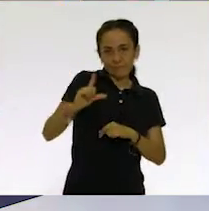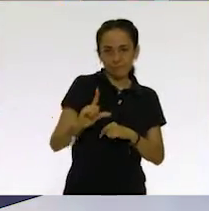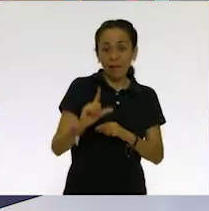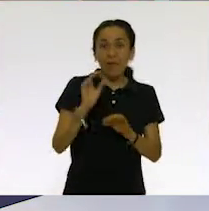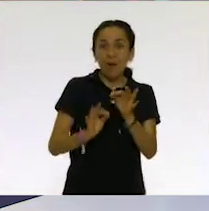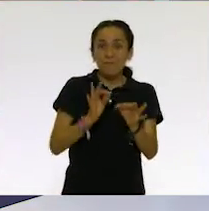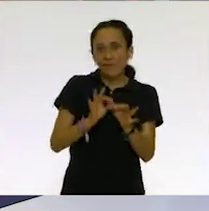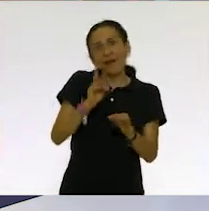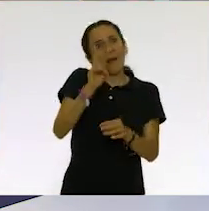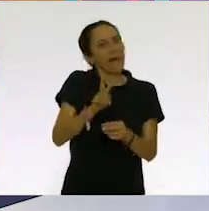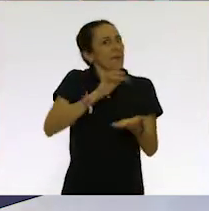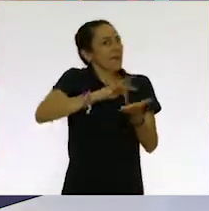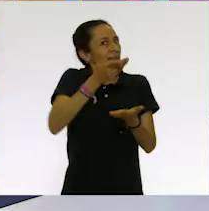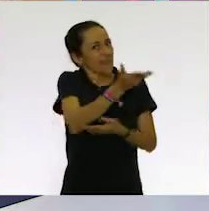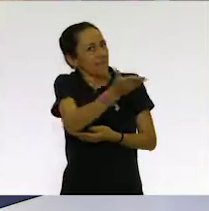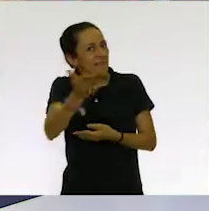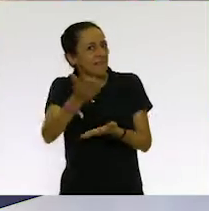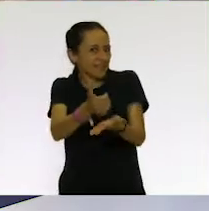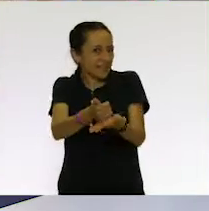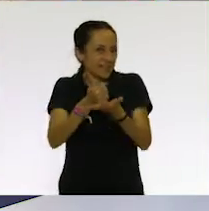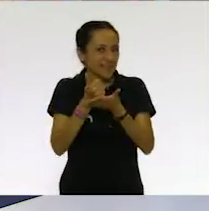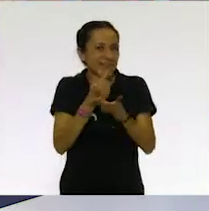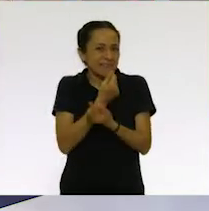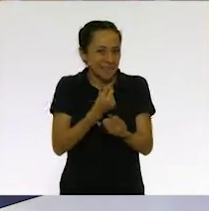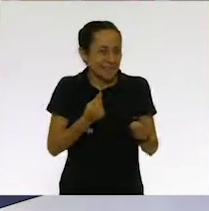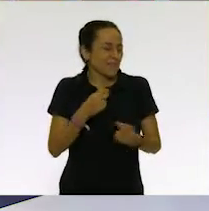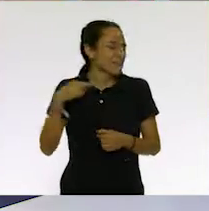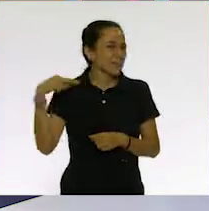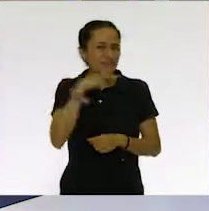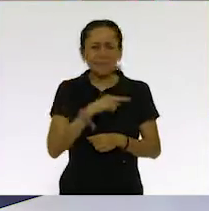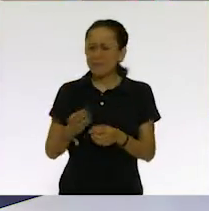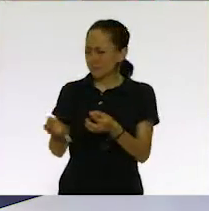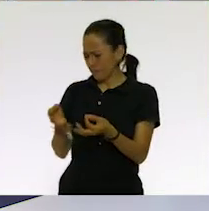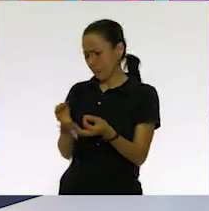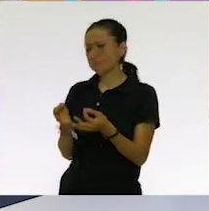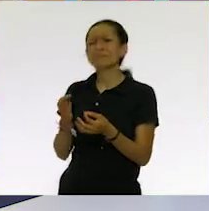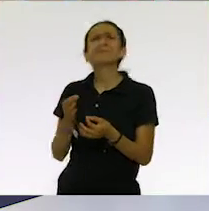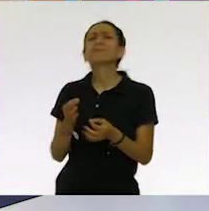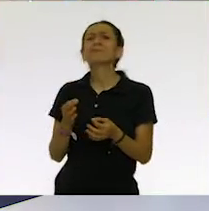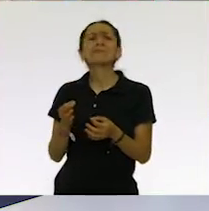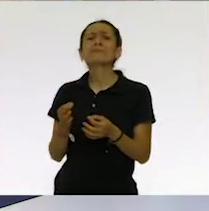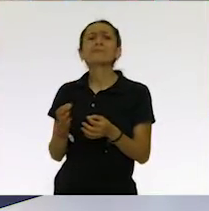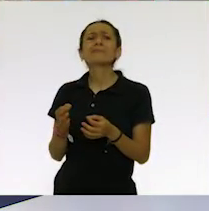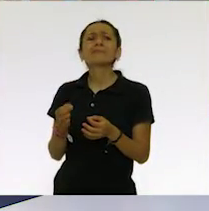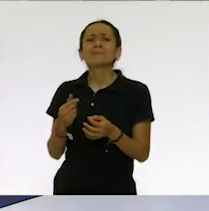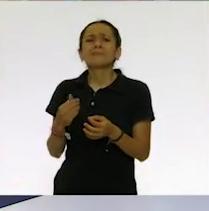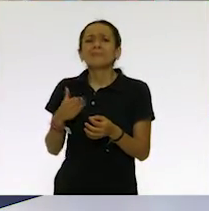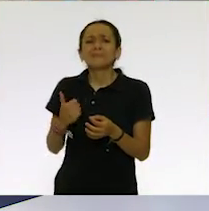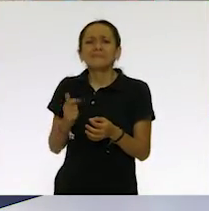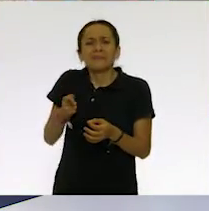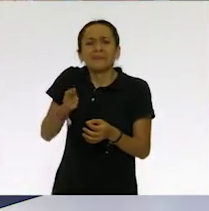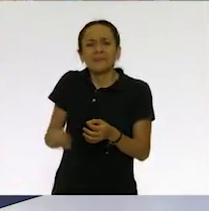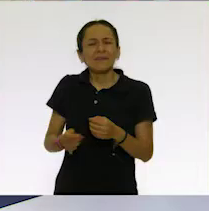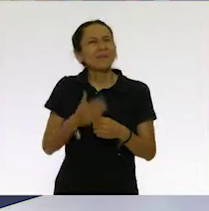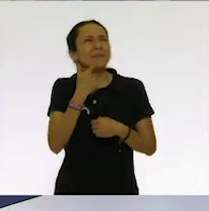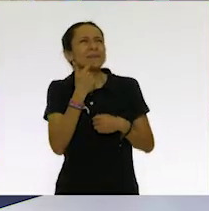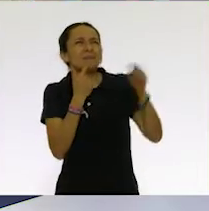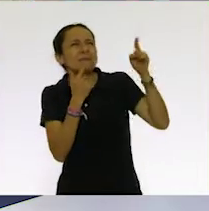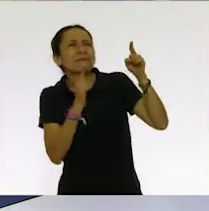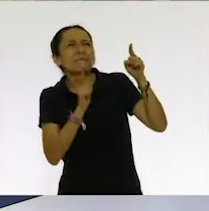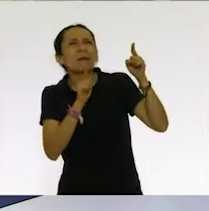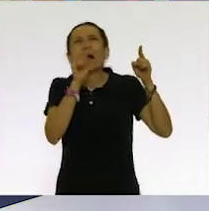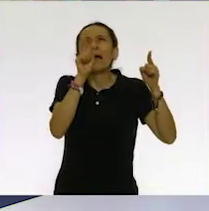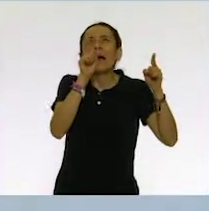lo estamos haciendo mucho más rápido, maestra Leni. Oye, yo ya no le encuentro forma. Esto debe ir por aquí, ¿no? ¿Por acá? Sí, por